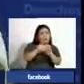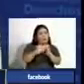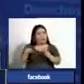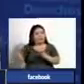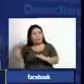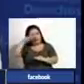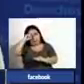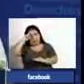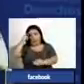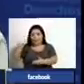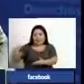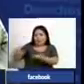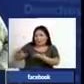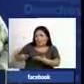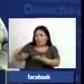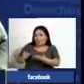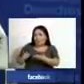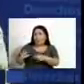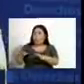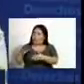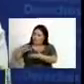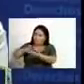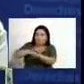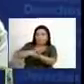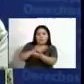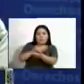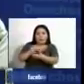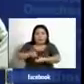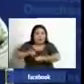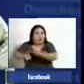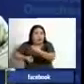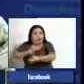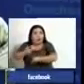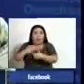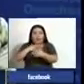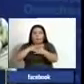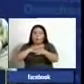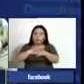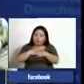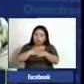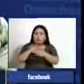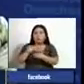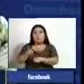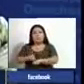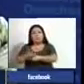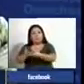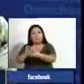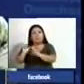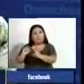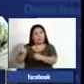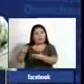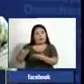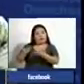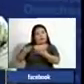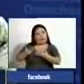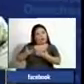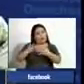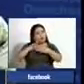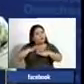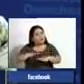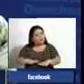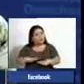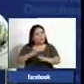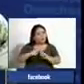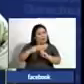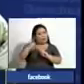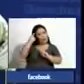de asistencia, porque solo el compartir lo que te pasa ya te permite un poco asistirte e ir minimizando el daño